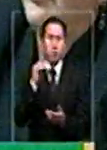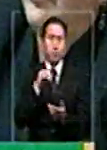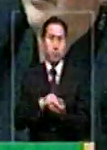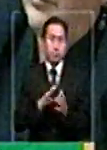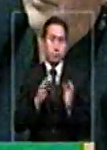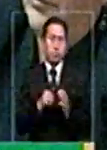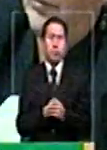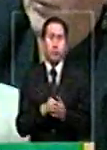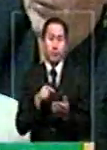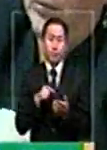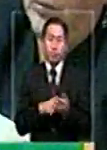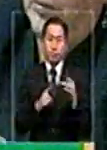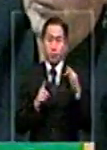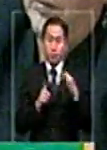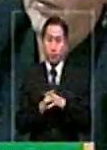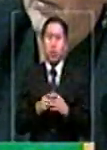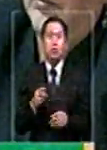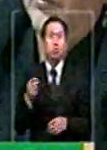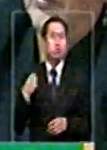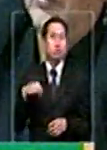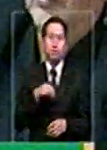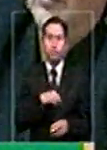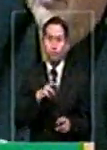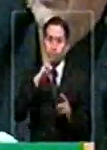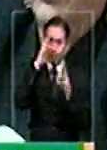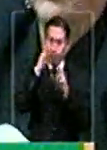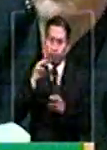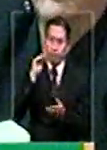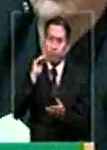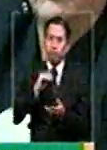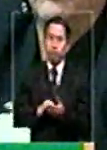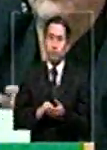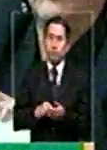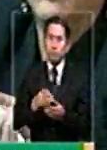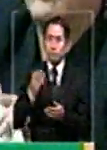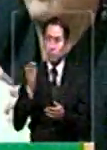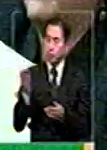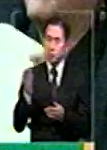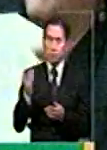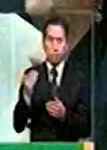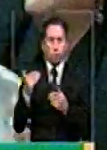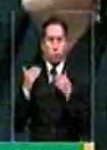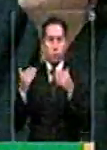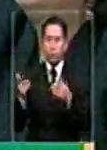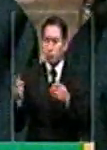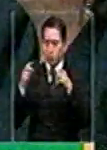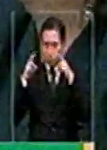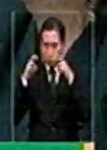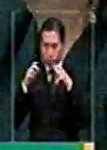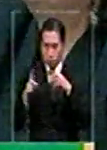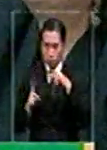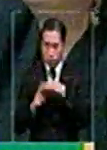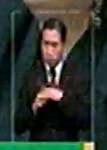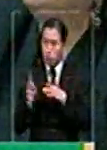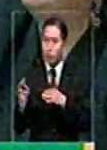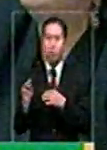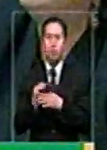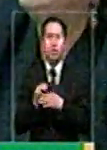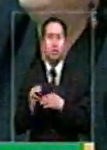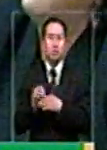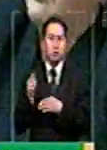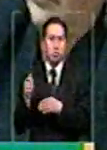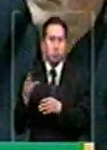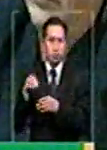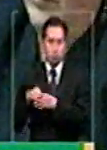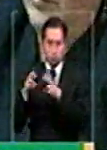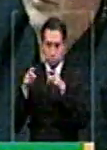En este caso somos respetuosos de lo que vaya investigando el Ministerio Público